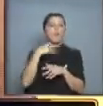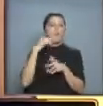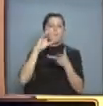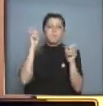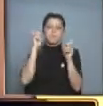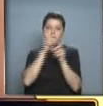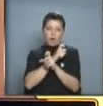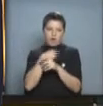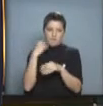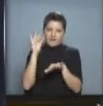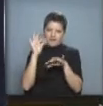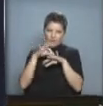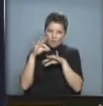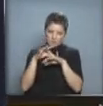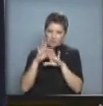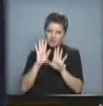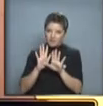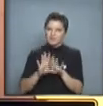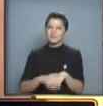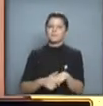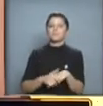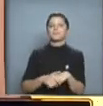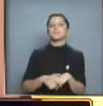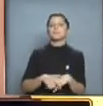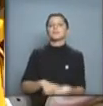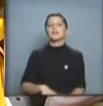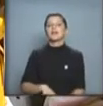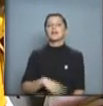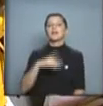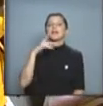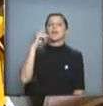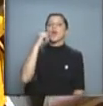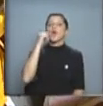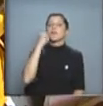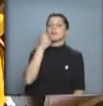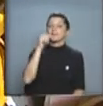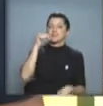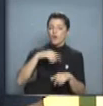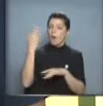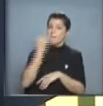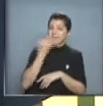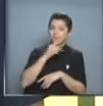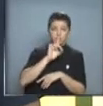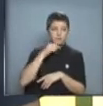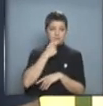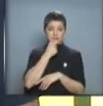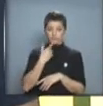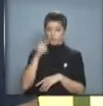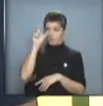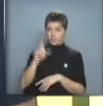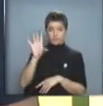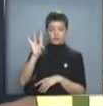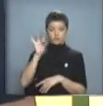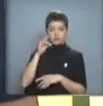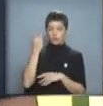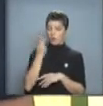allá del casamiento. Yo retomo lo que dijo Mercedes. No es una obligación, uno elige estar con esa persona. Si uno elige estar con esa persona, si